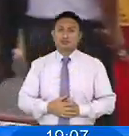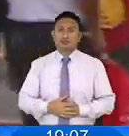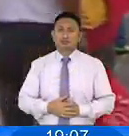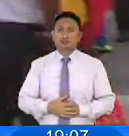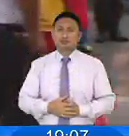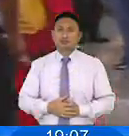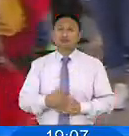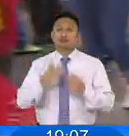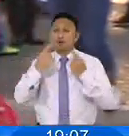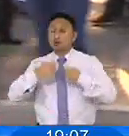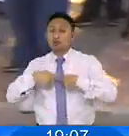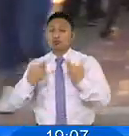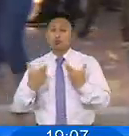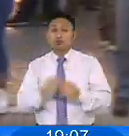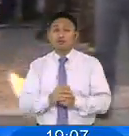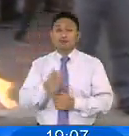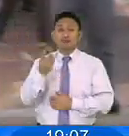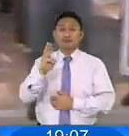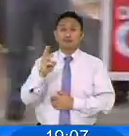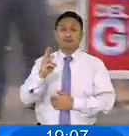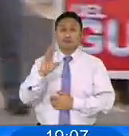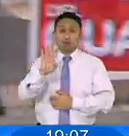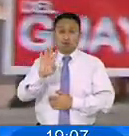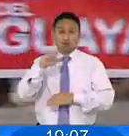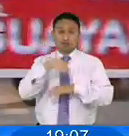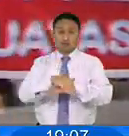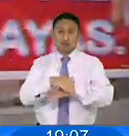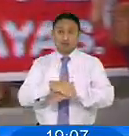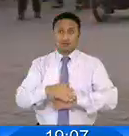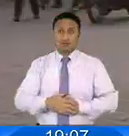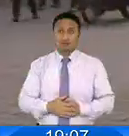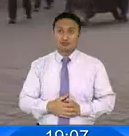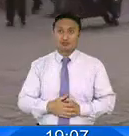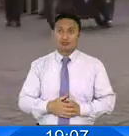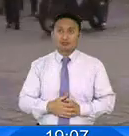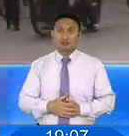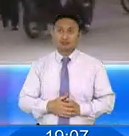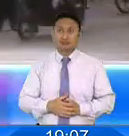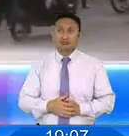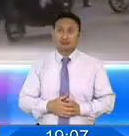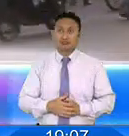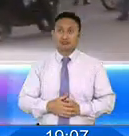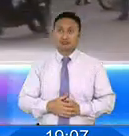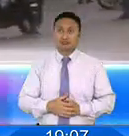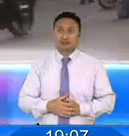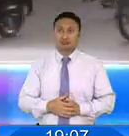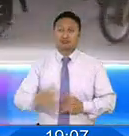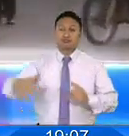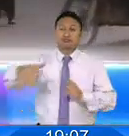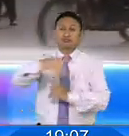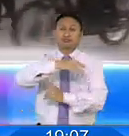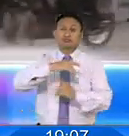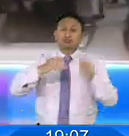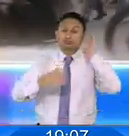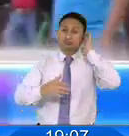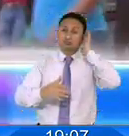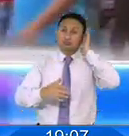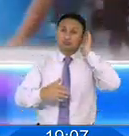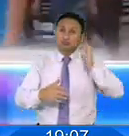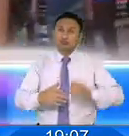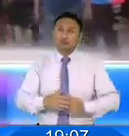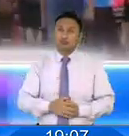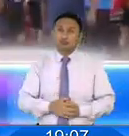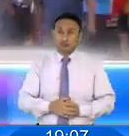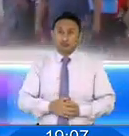La convocatoria fue para las 16 horas, pero una hora después salieron desde el Parque Centenario. Eran representantes de la Unión Nacional